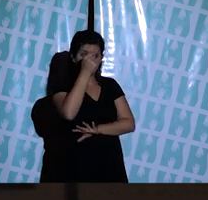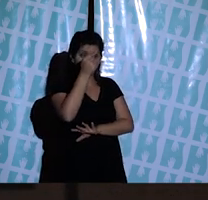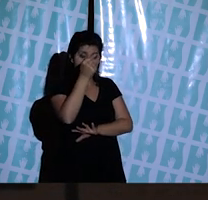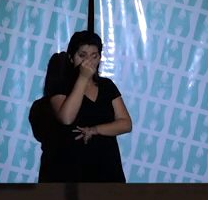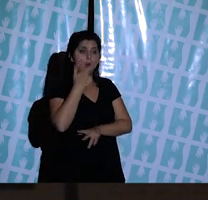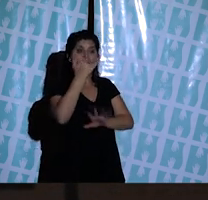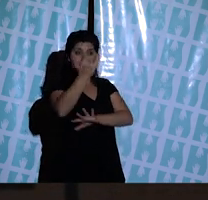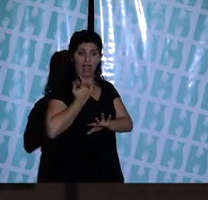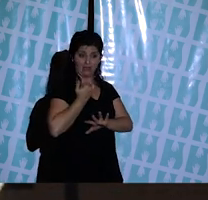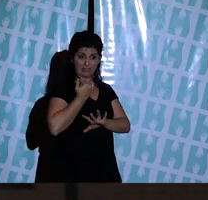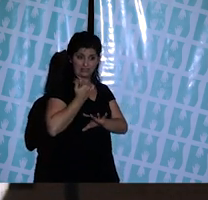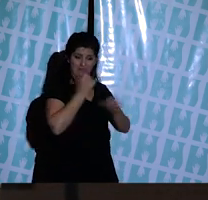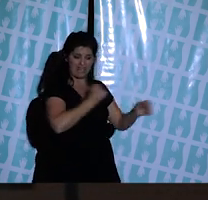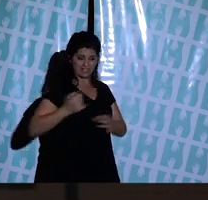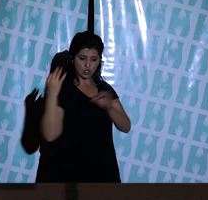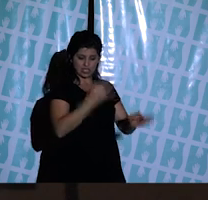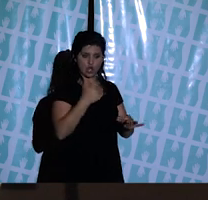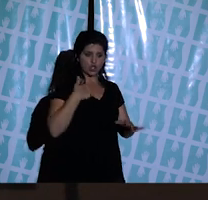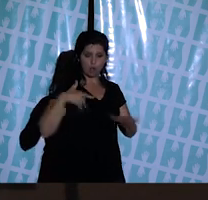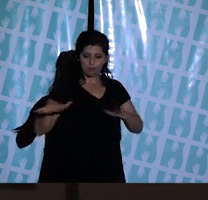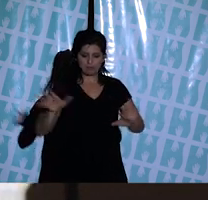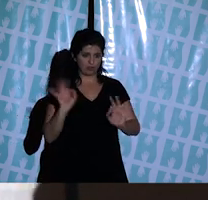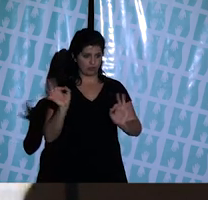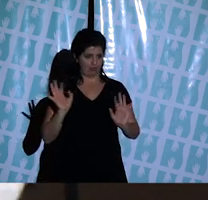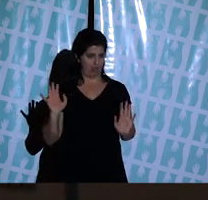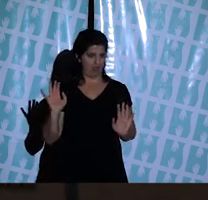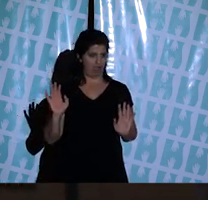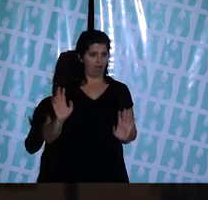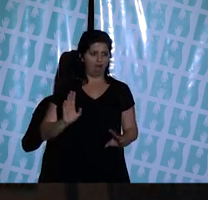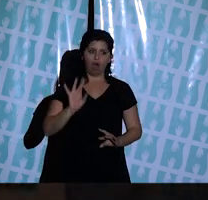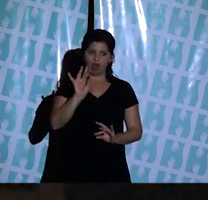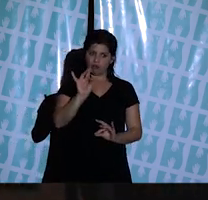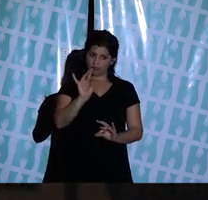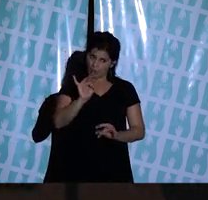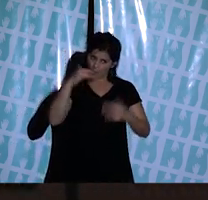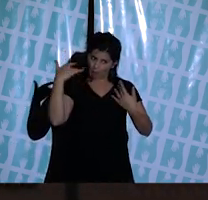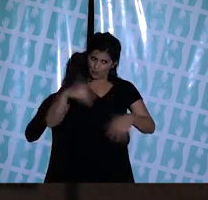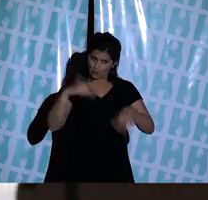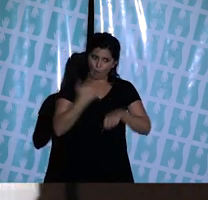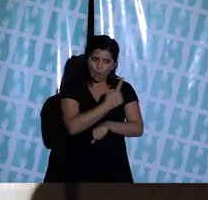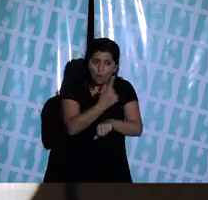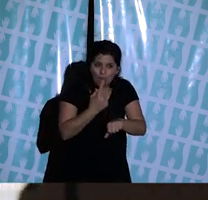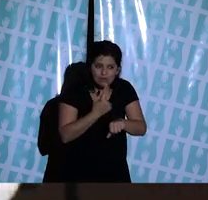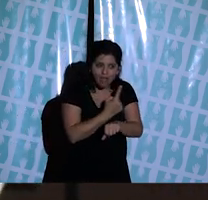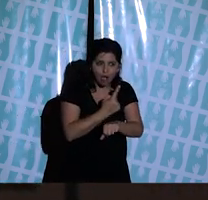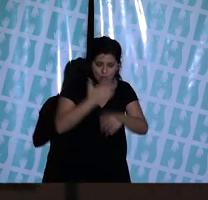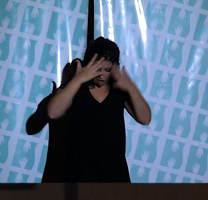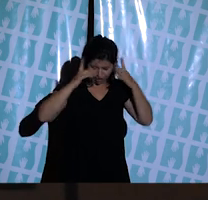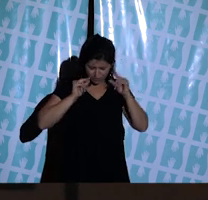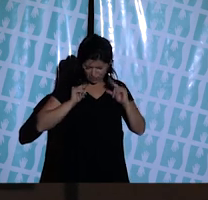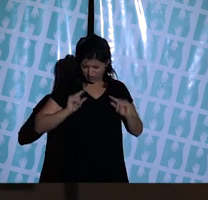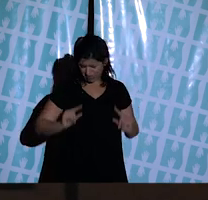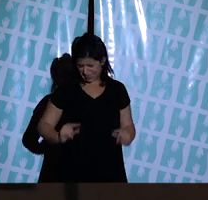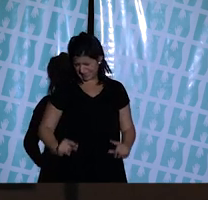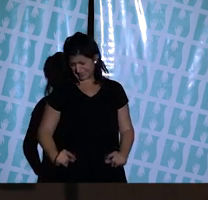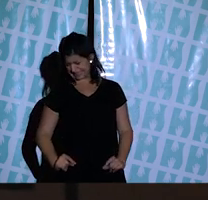que estamos llegando a Bariloche, yo no me movía. ¡Ay! Es duro. Una hora te duele todo.